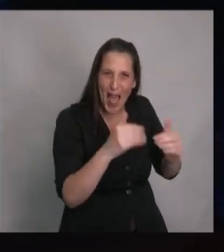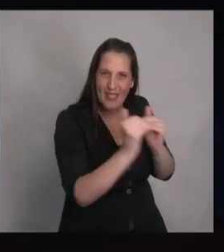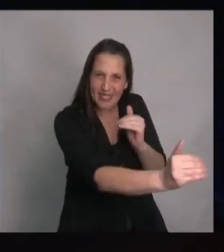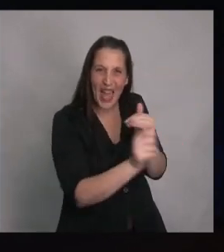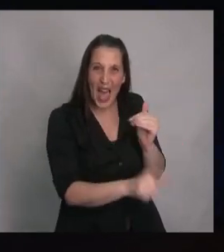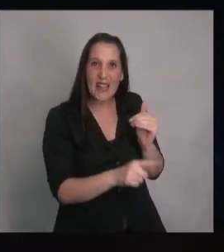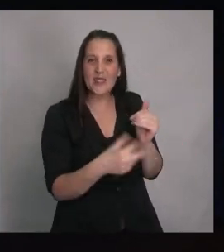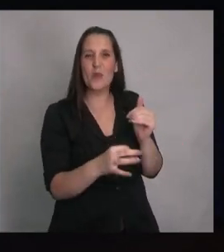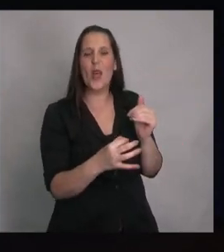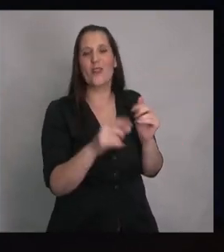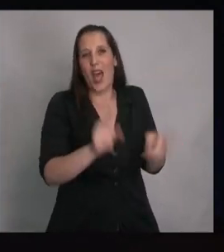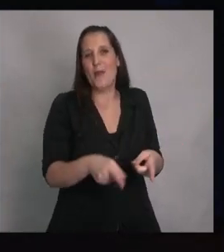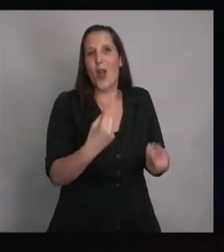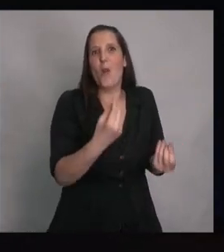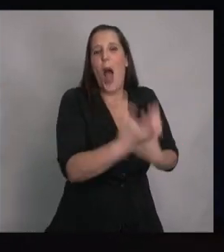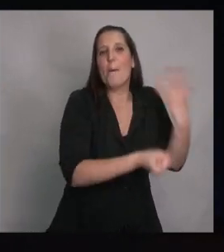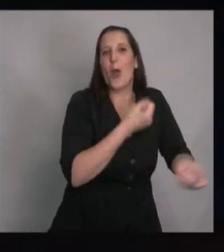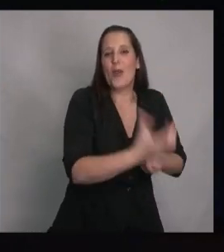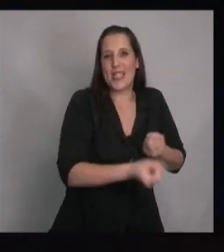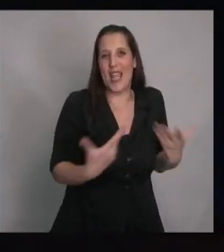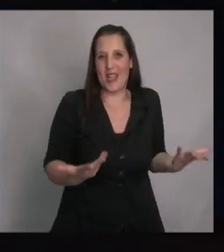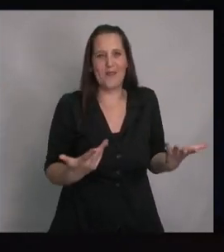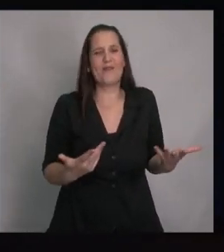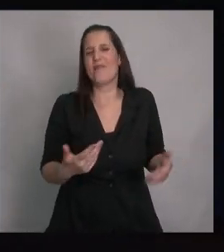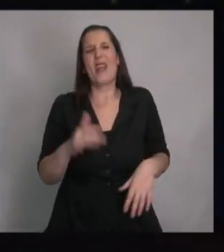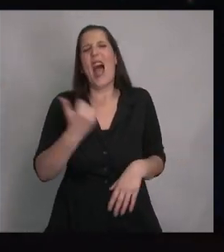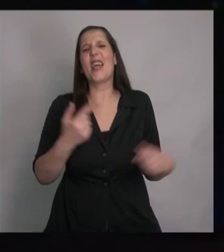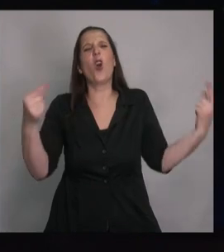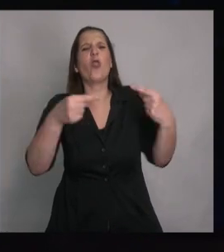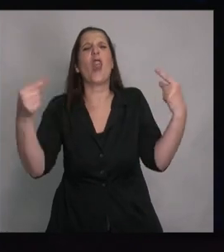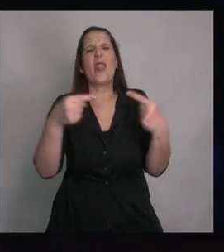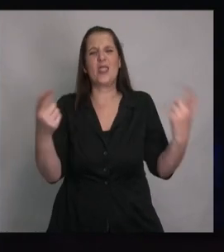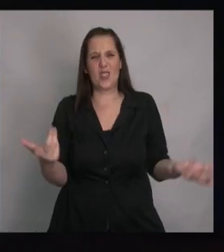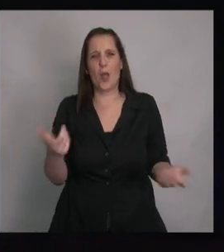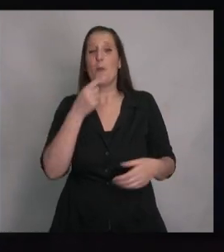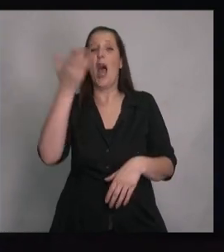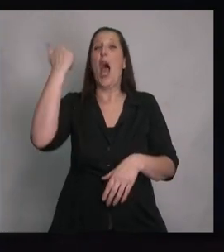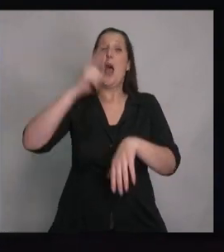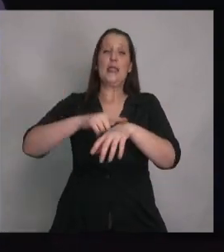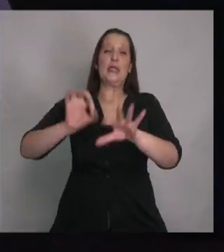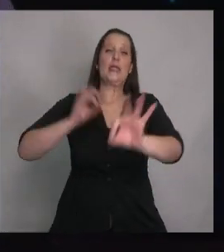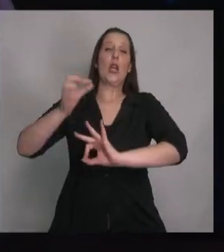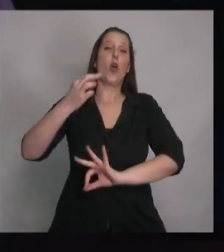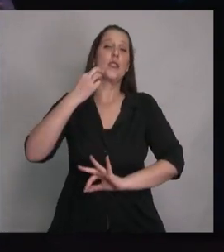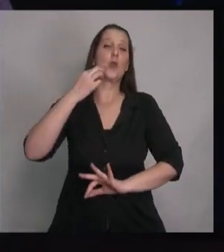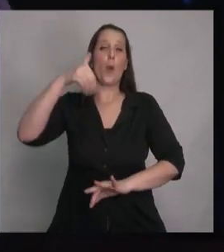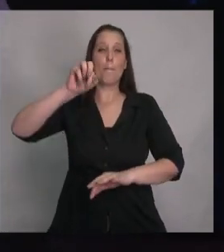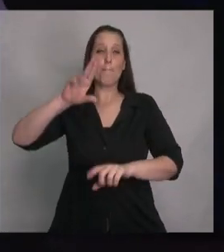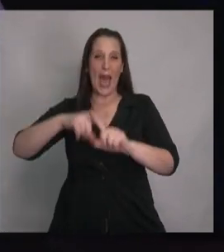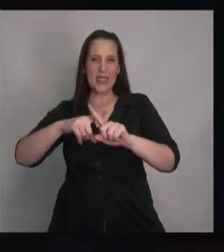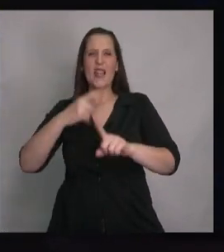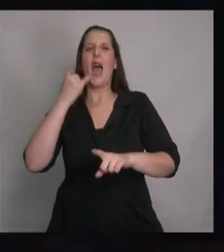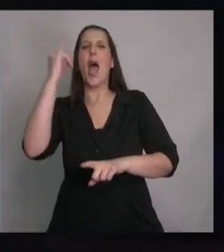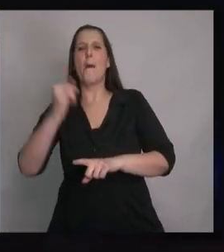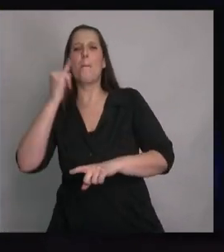humanidad y de la vida toda. La contradicción fundamental que vio Marx en el siglo XIX entre capital